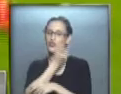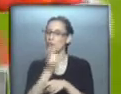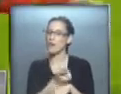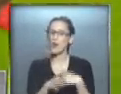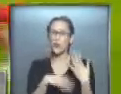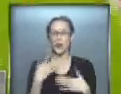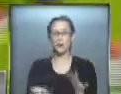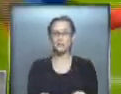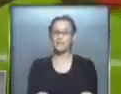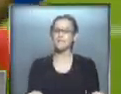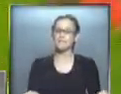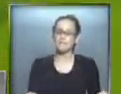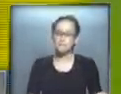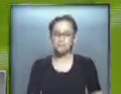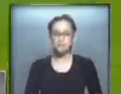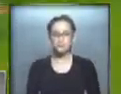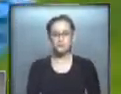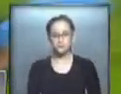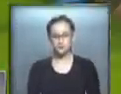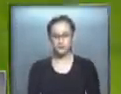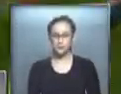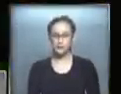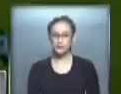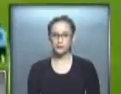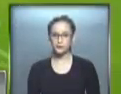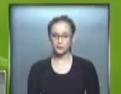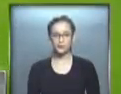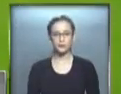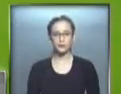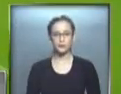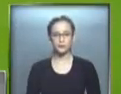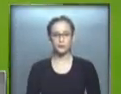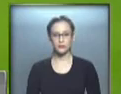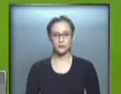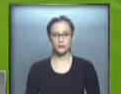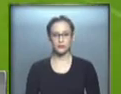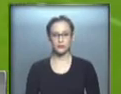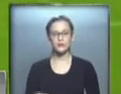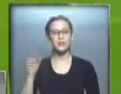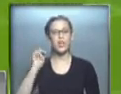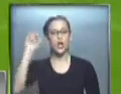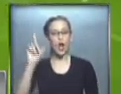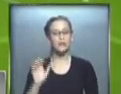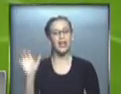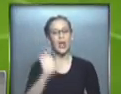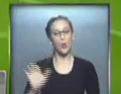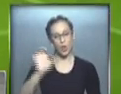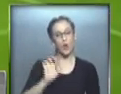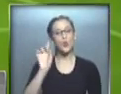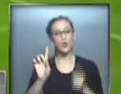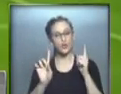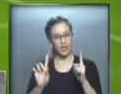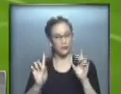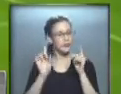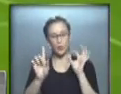y ahí sí vamos a lo que fue el gol de ecuador 1-0 sobre uruguay y de